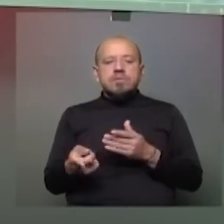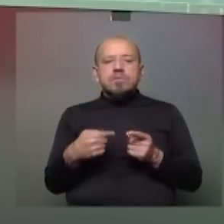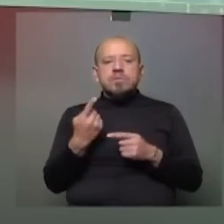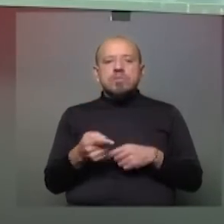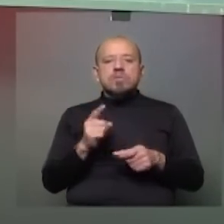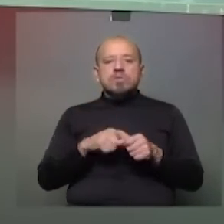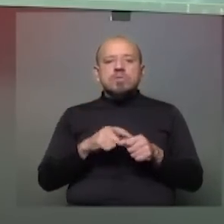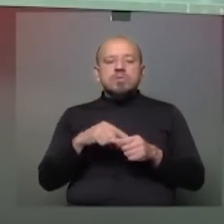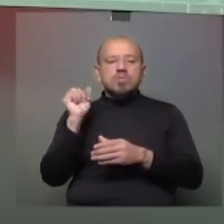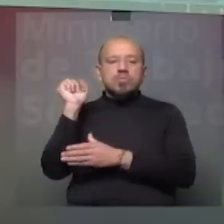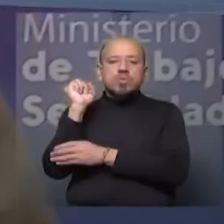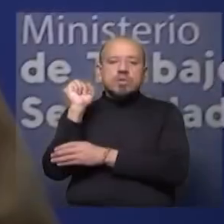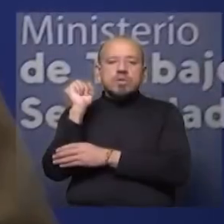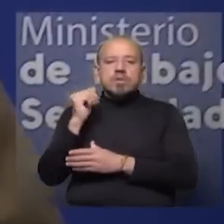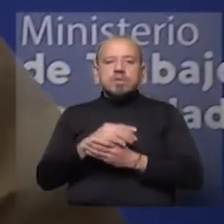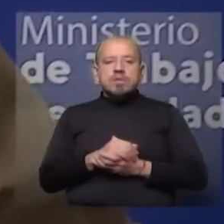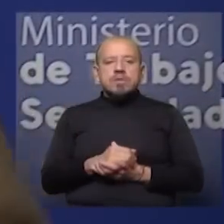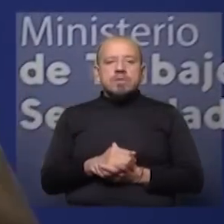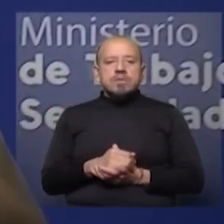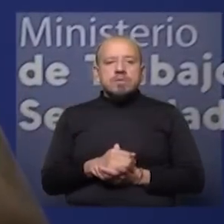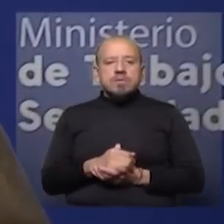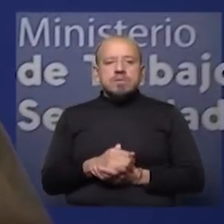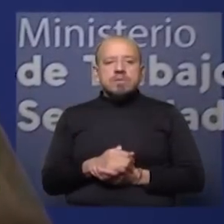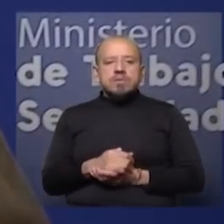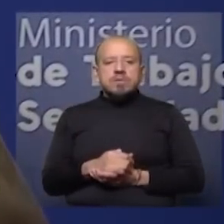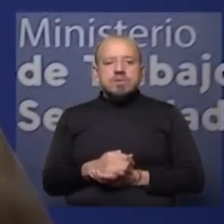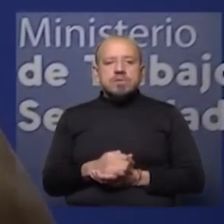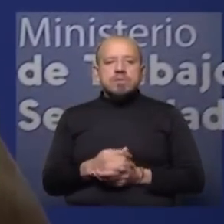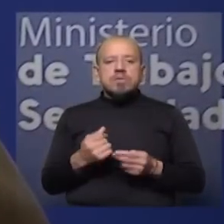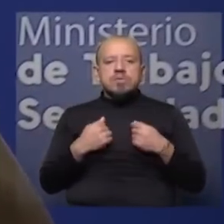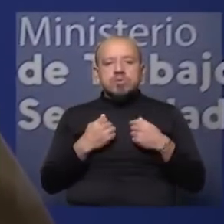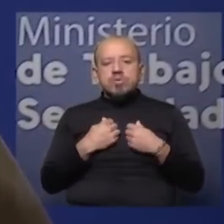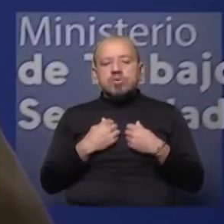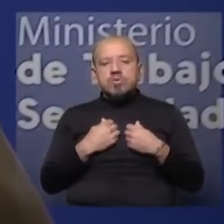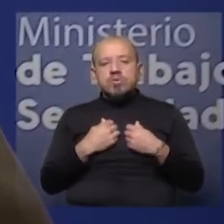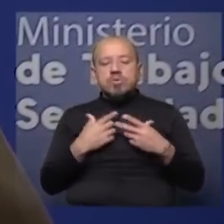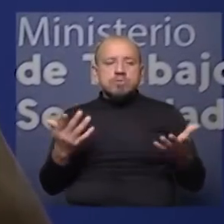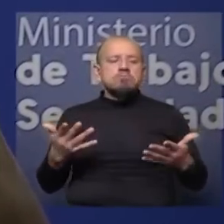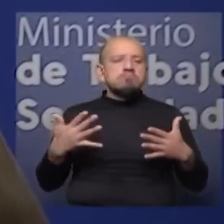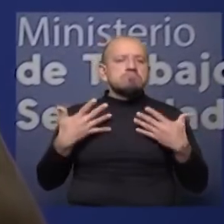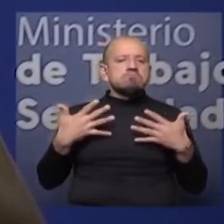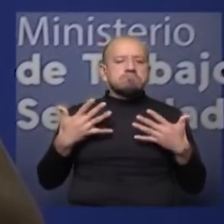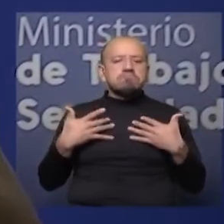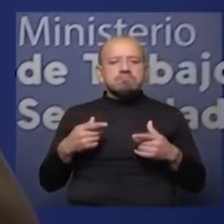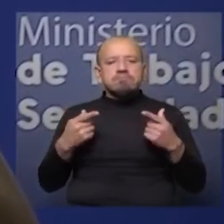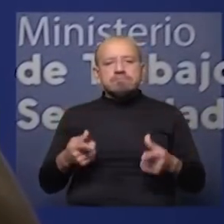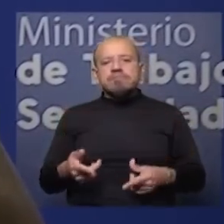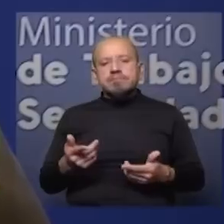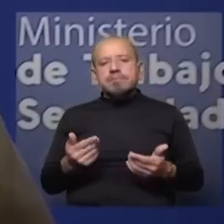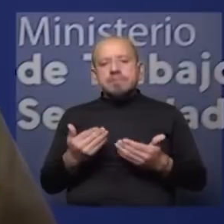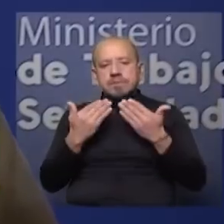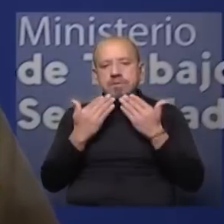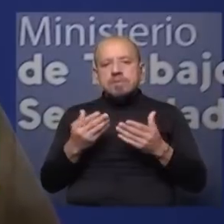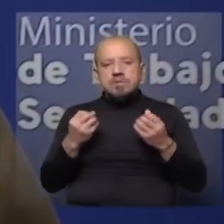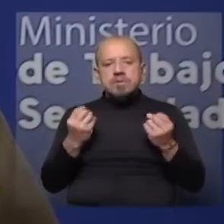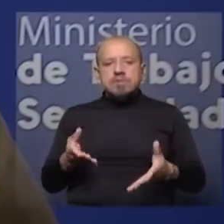además de sunca nosotros estamos muy contentos de acompañar esta iniciativa al mismo tiempo que estamos muy agradecidos porque